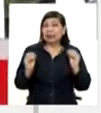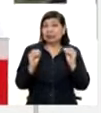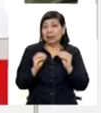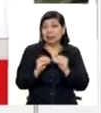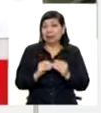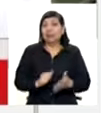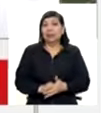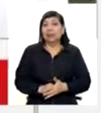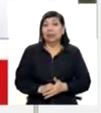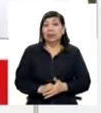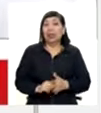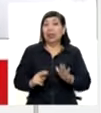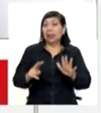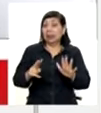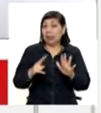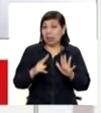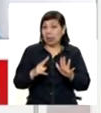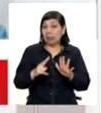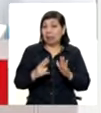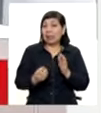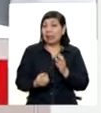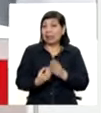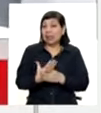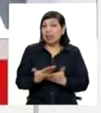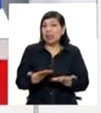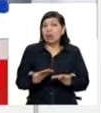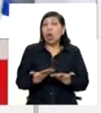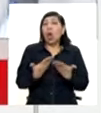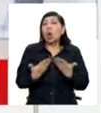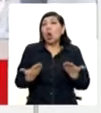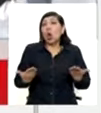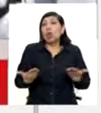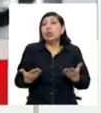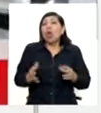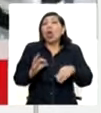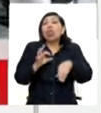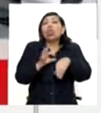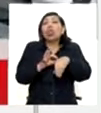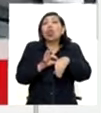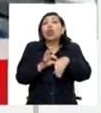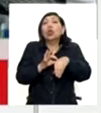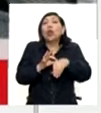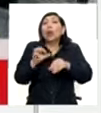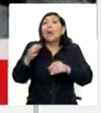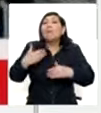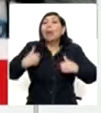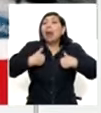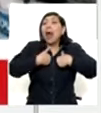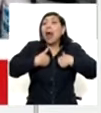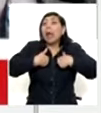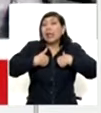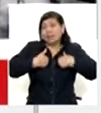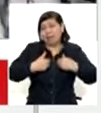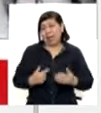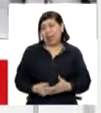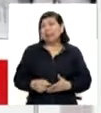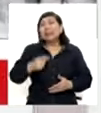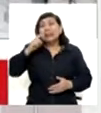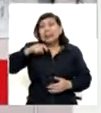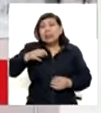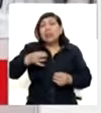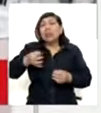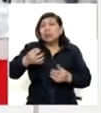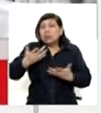cabo desde el 17 de septiembre, son insumos veterinarios justamente para poder tratar a nuestros